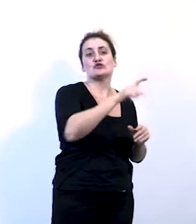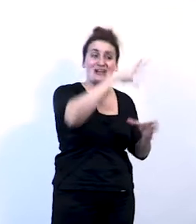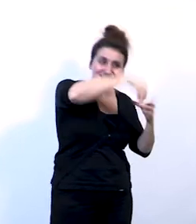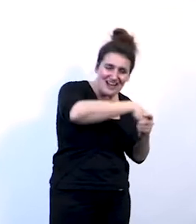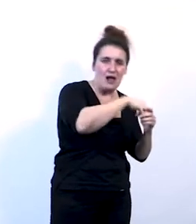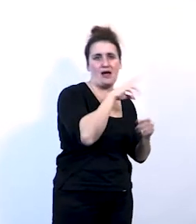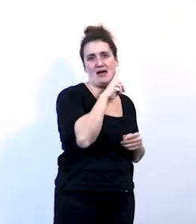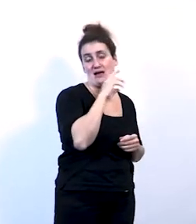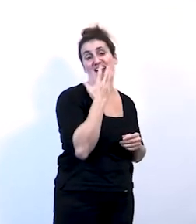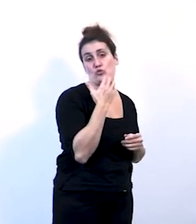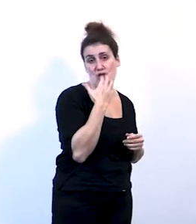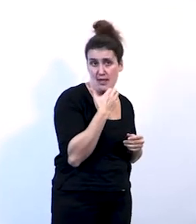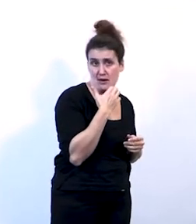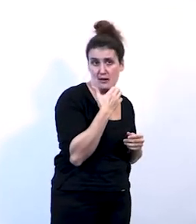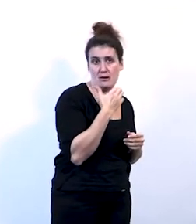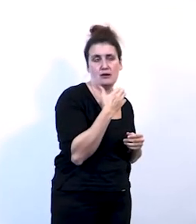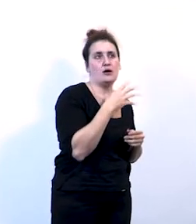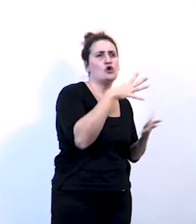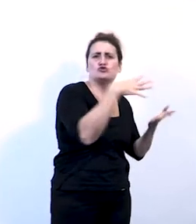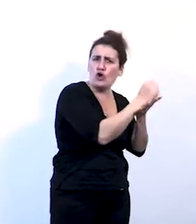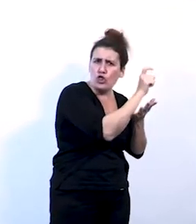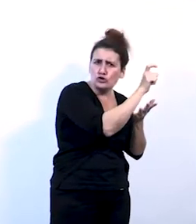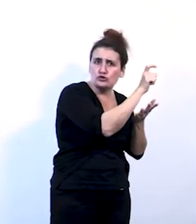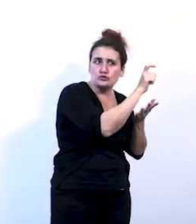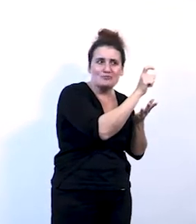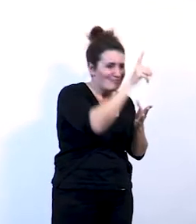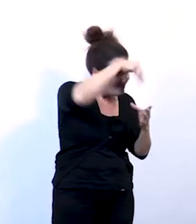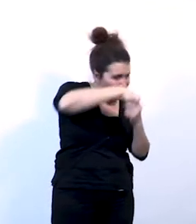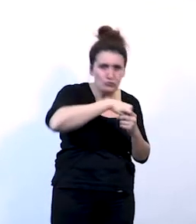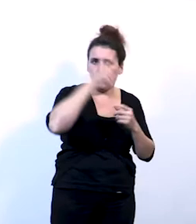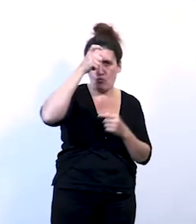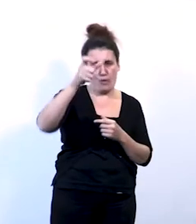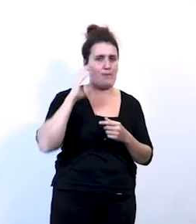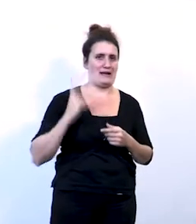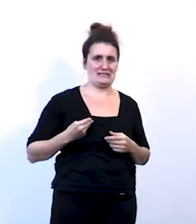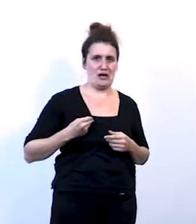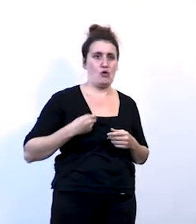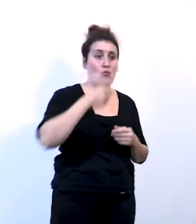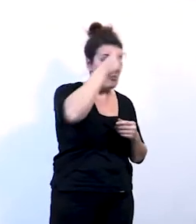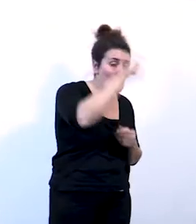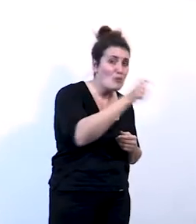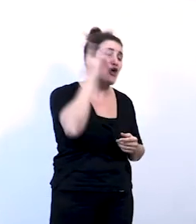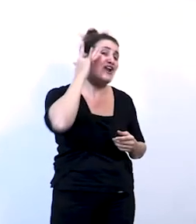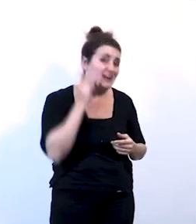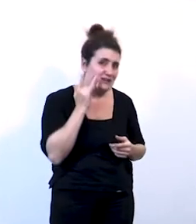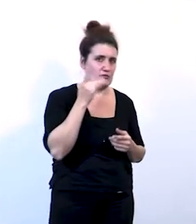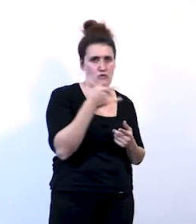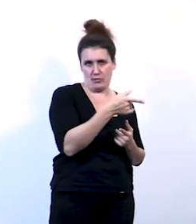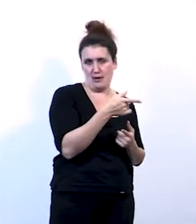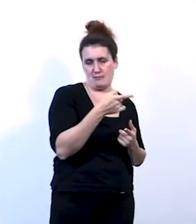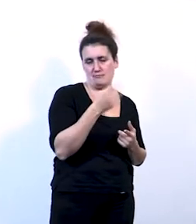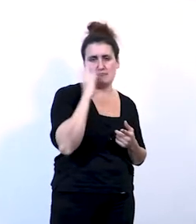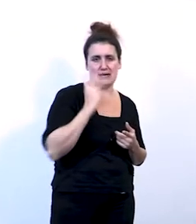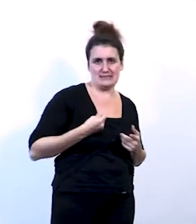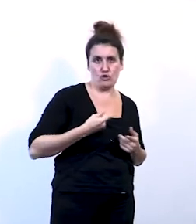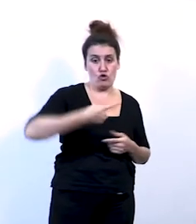ejemplo, todos son el pueblo palestino, el pueblo indígena palestino. Entonces,